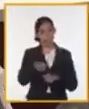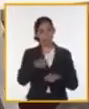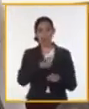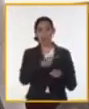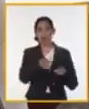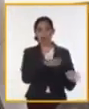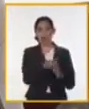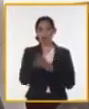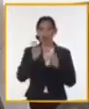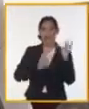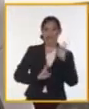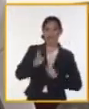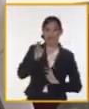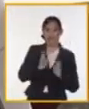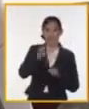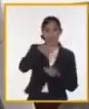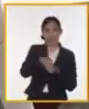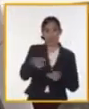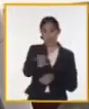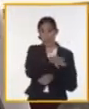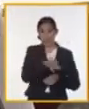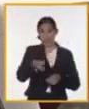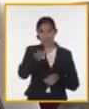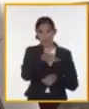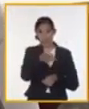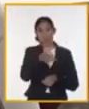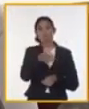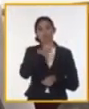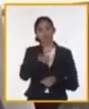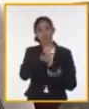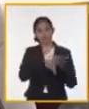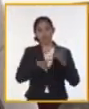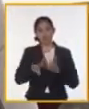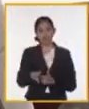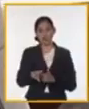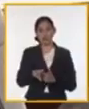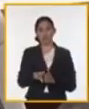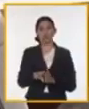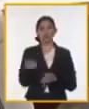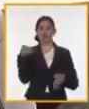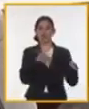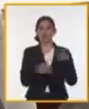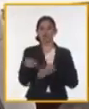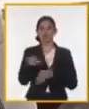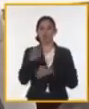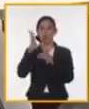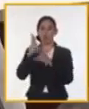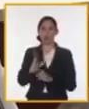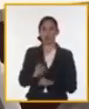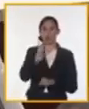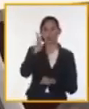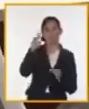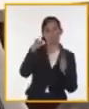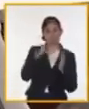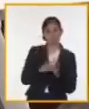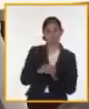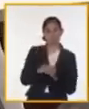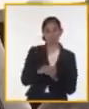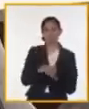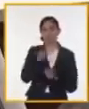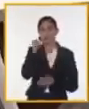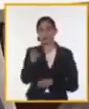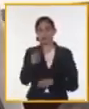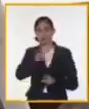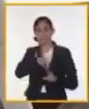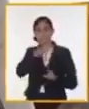de país con 3.000 participantes. Es importante decir que en función de esto también hay 16 proyectos de tesis